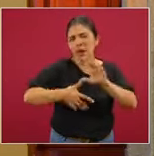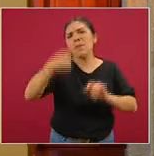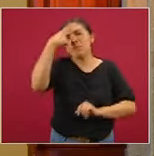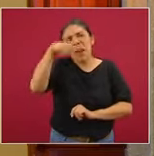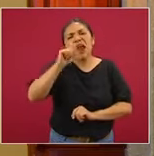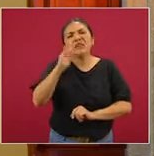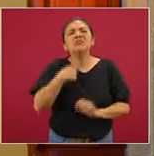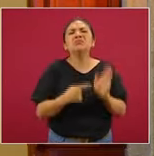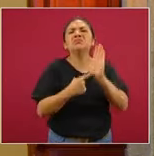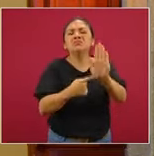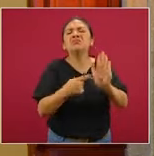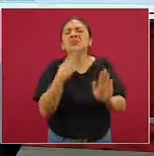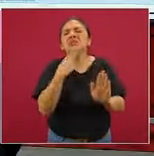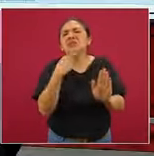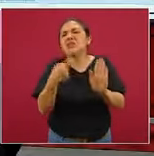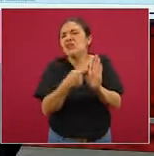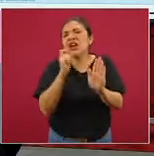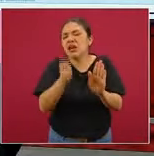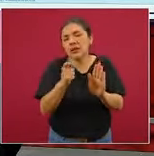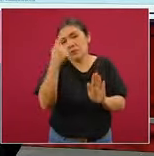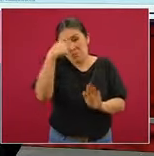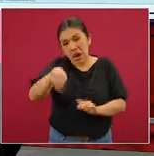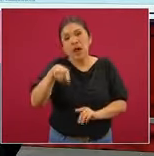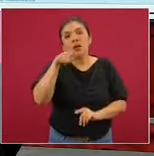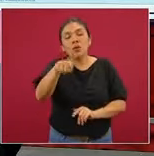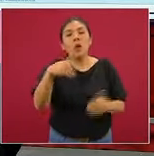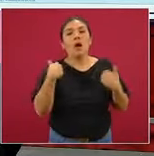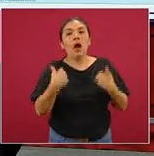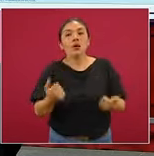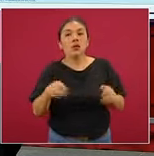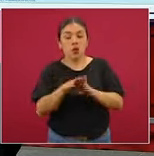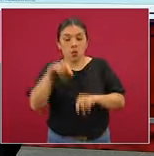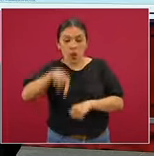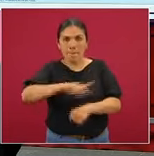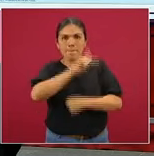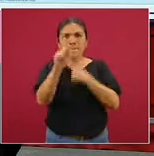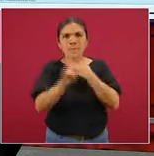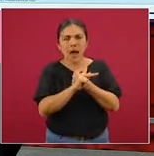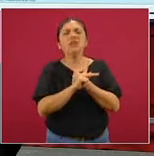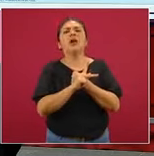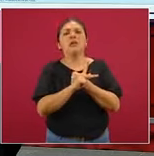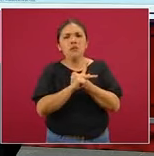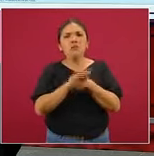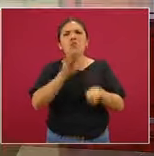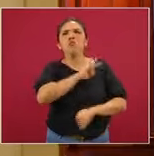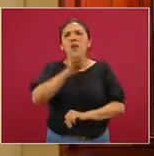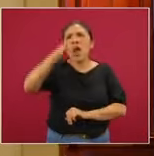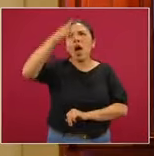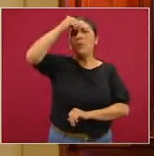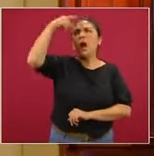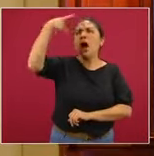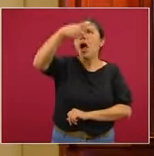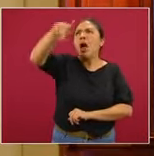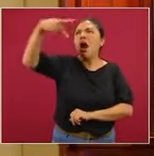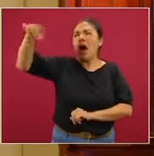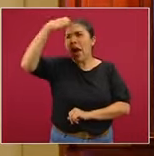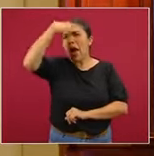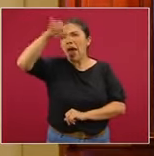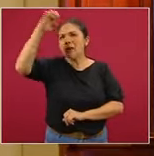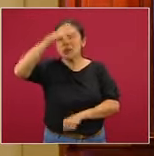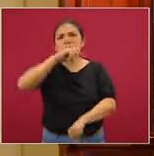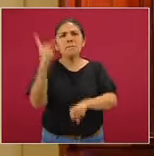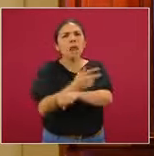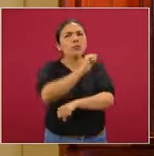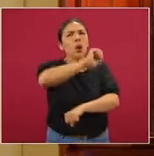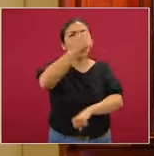objetivo de presentar esta información es para que, lógicamente, nosotros como país también podamos aprender un poco de las experiencias de lo que está ocurriendo en